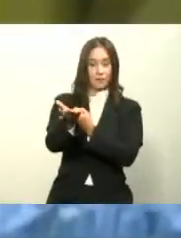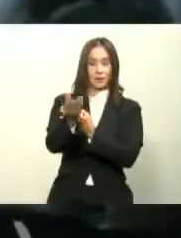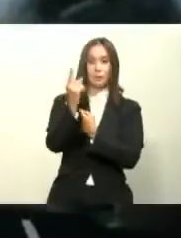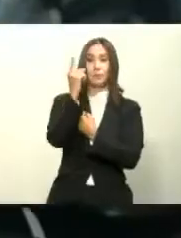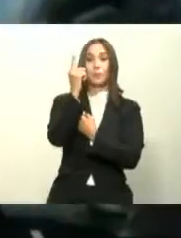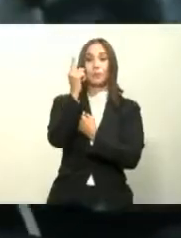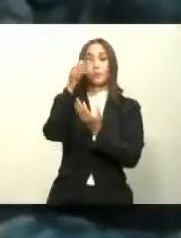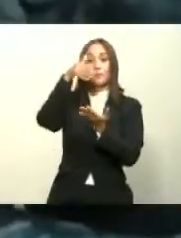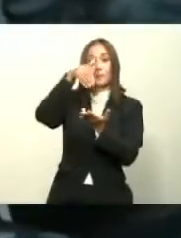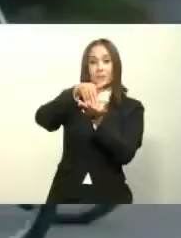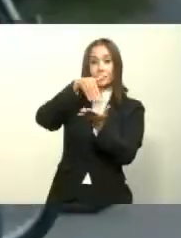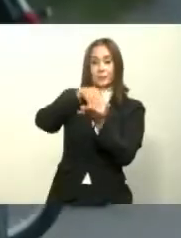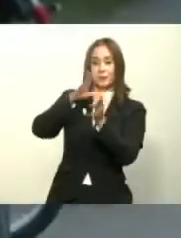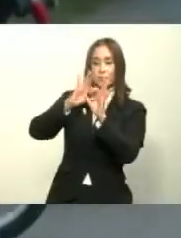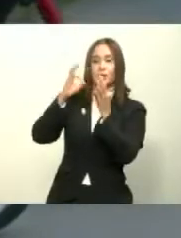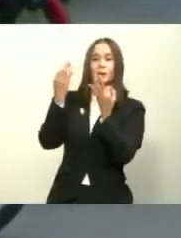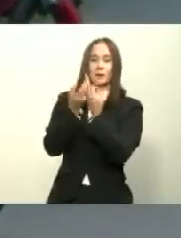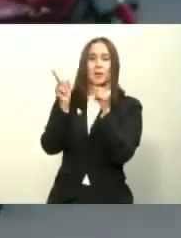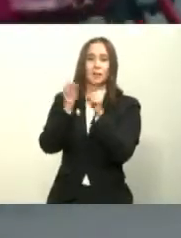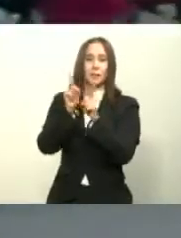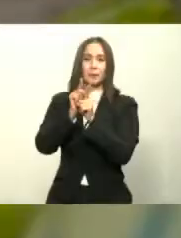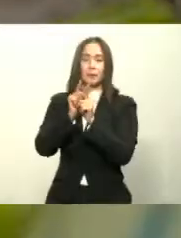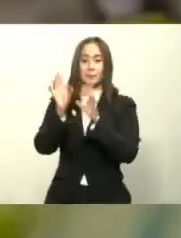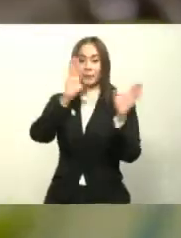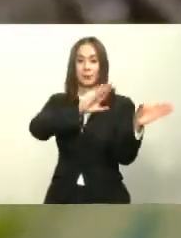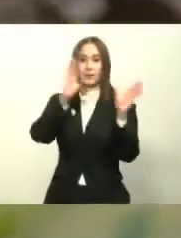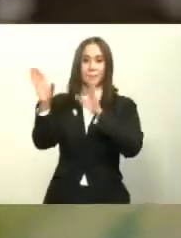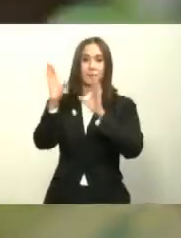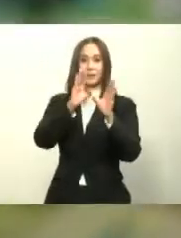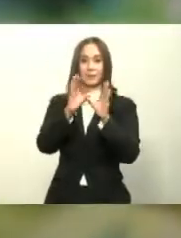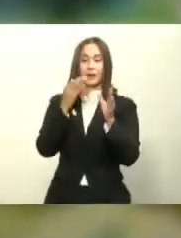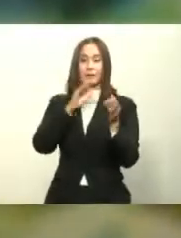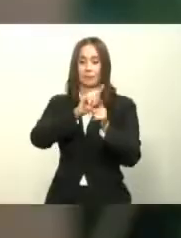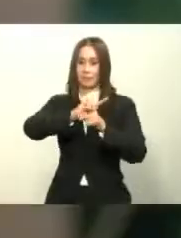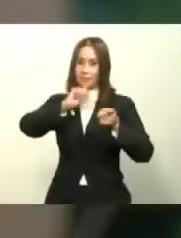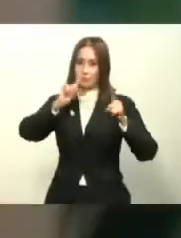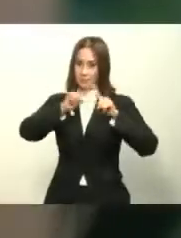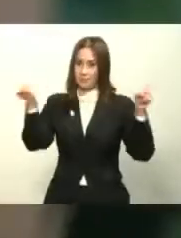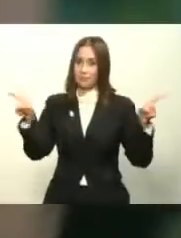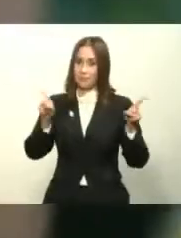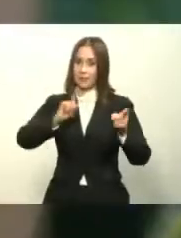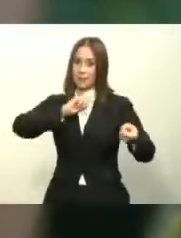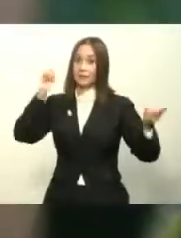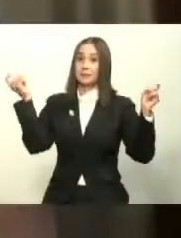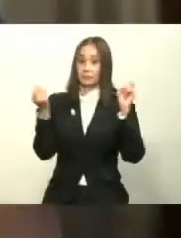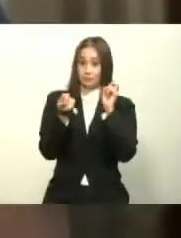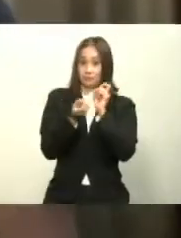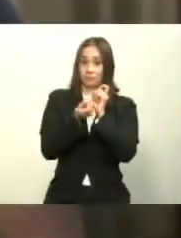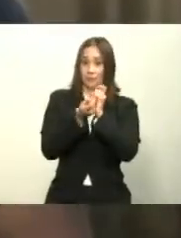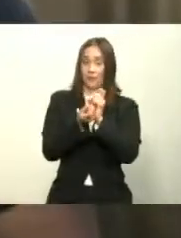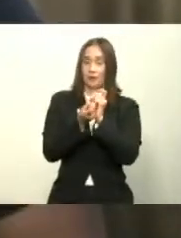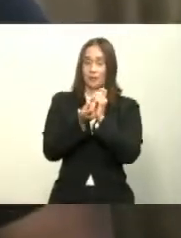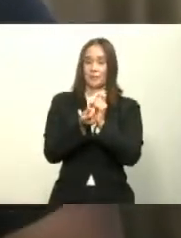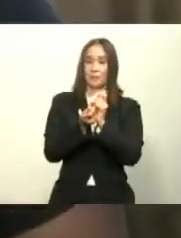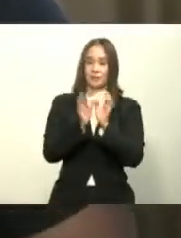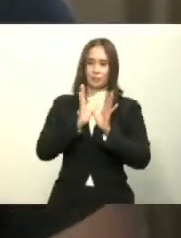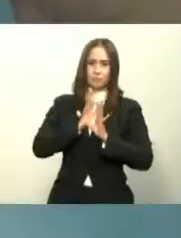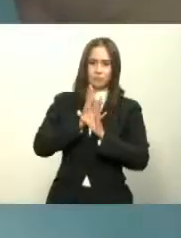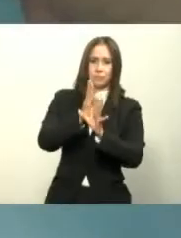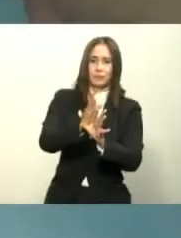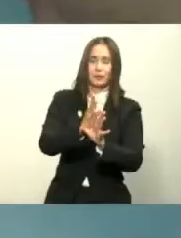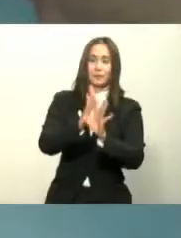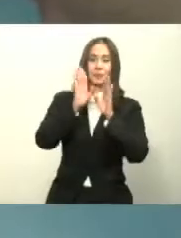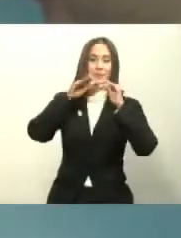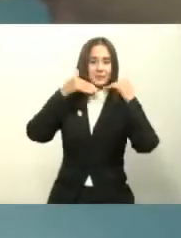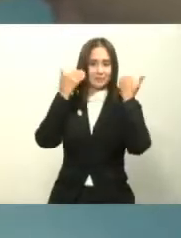de las tarjetas iban a ser distribuidas por el Sistema Único de Beneficiarios, SIUBEN, Progresando con Solidaridad,